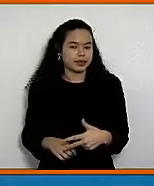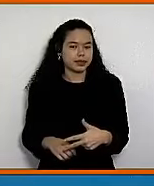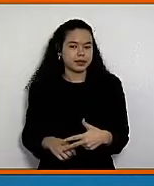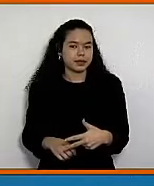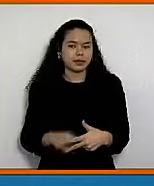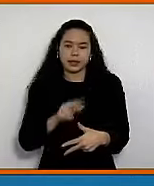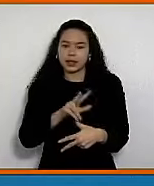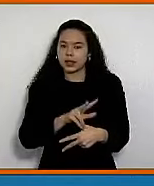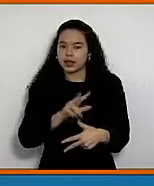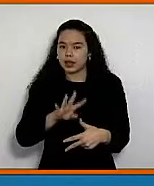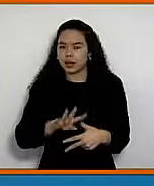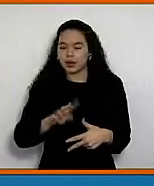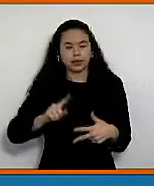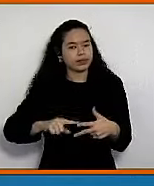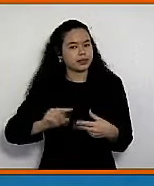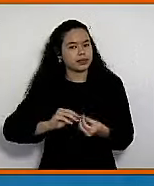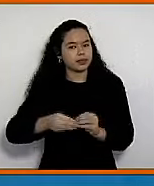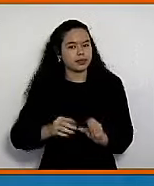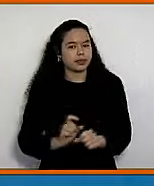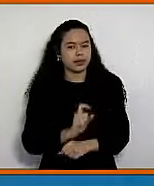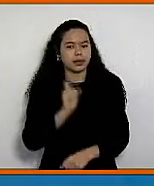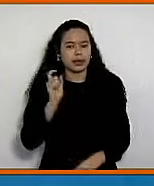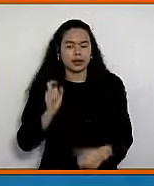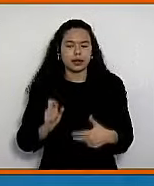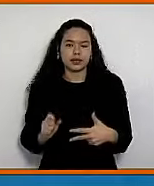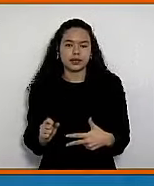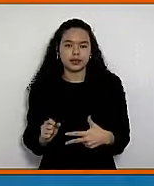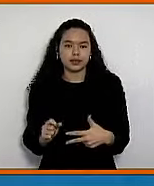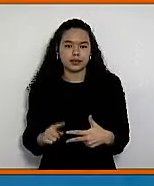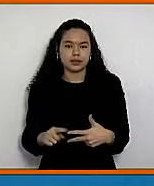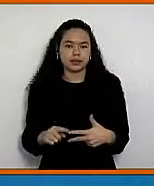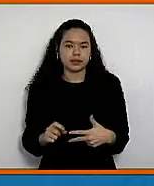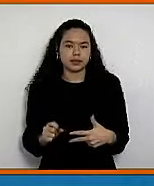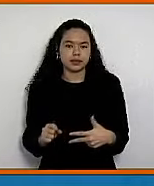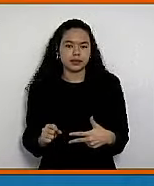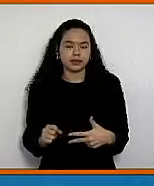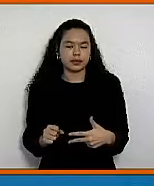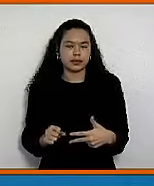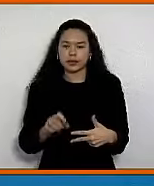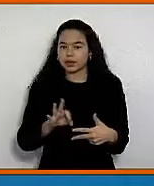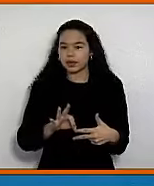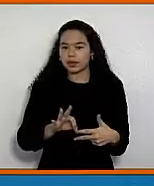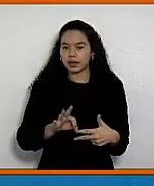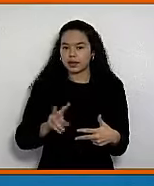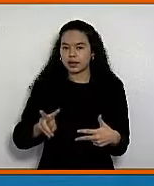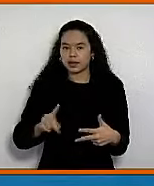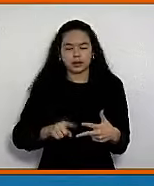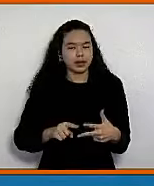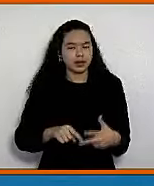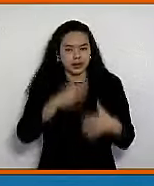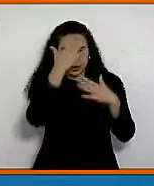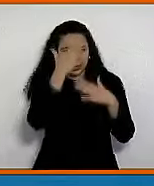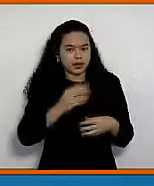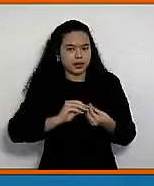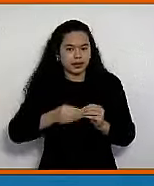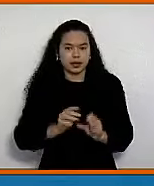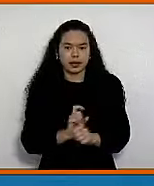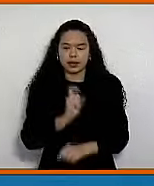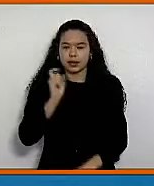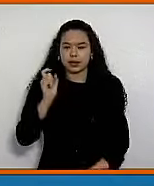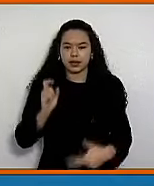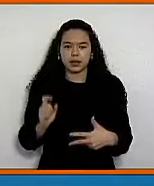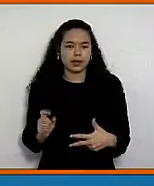este es el 34. Segundo número ganador y este es el 92. Tercer y decisivo